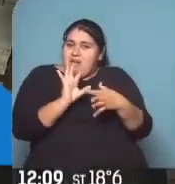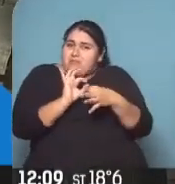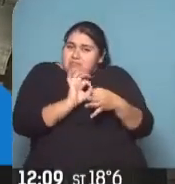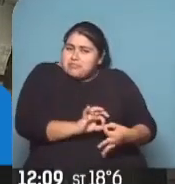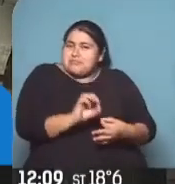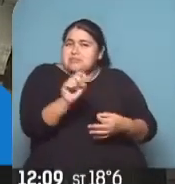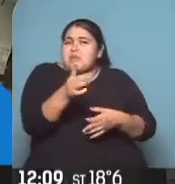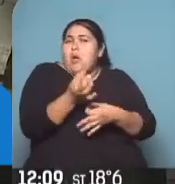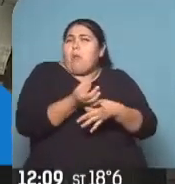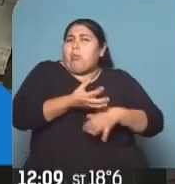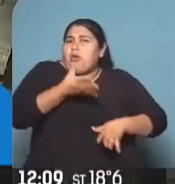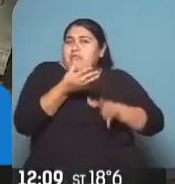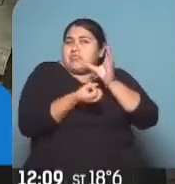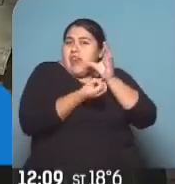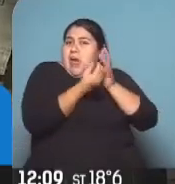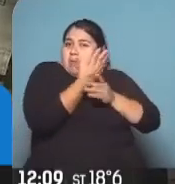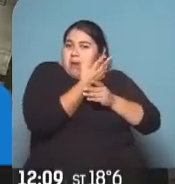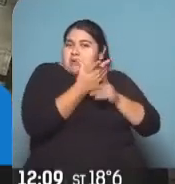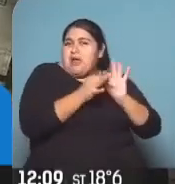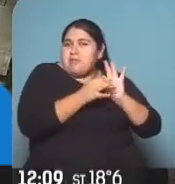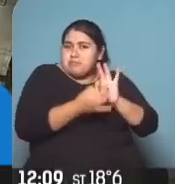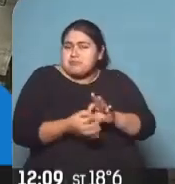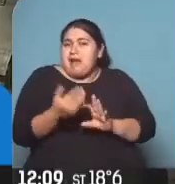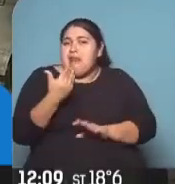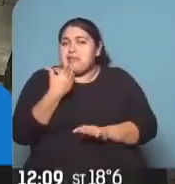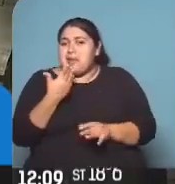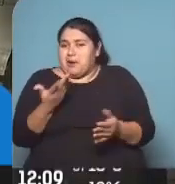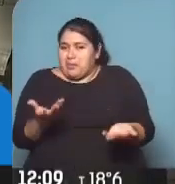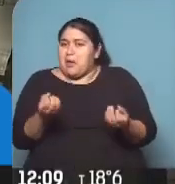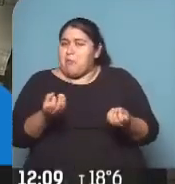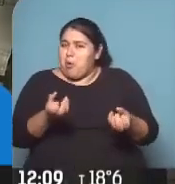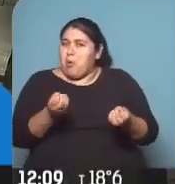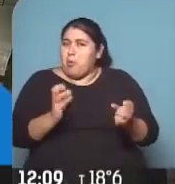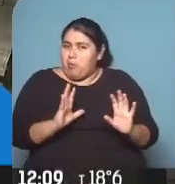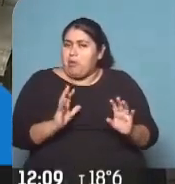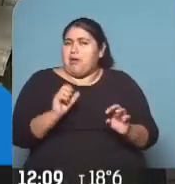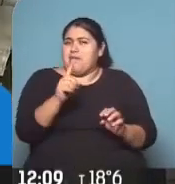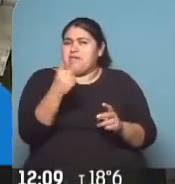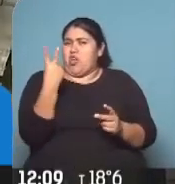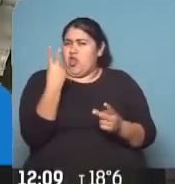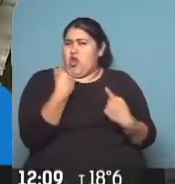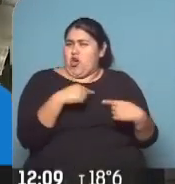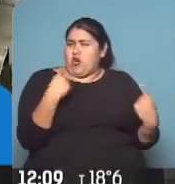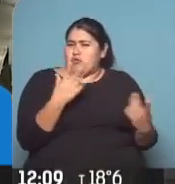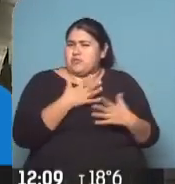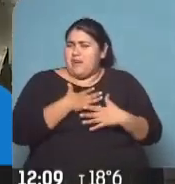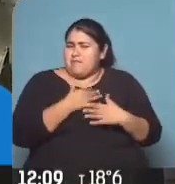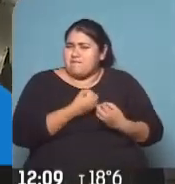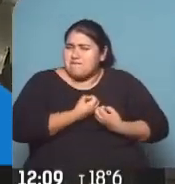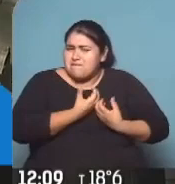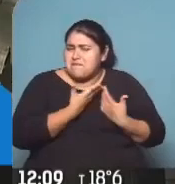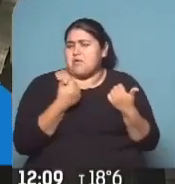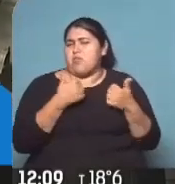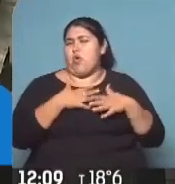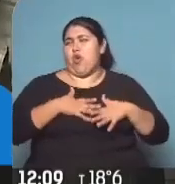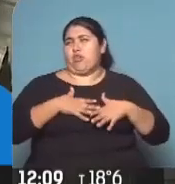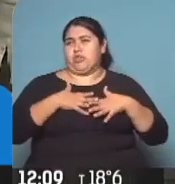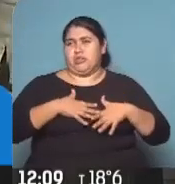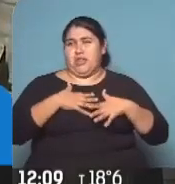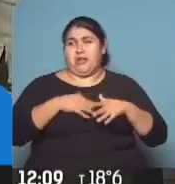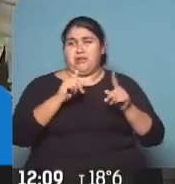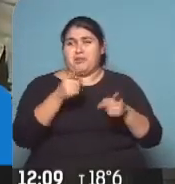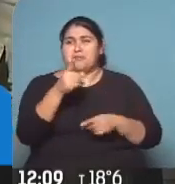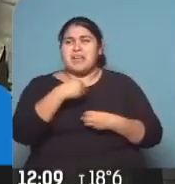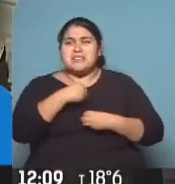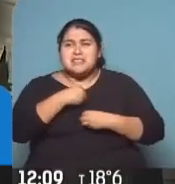como profesional a la mañana con el turismo la tarde y le apasionan las dos cosas y las puede hacer en ese lugar donde ella se